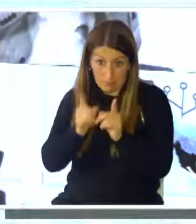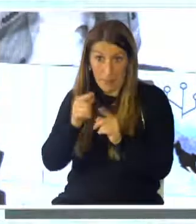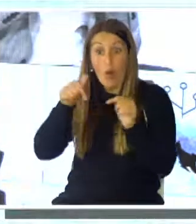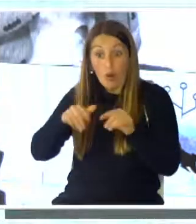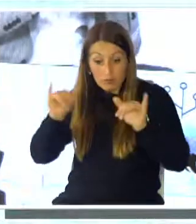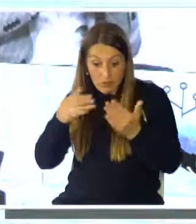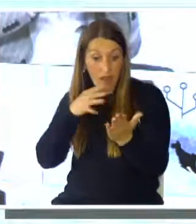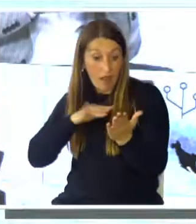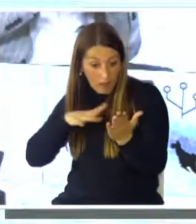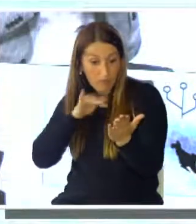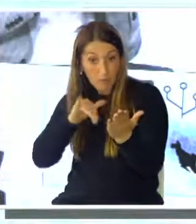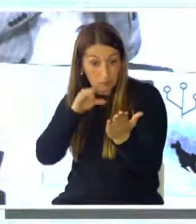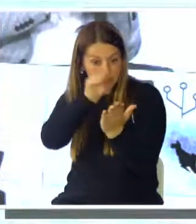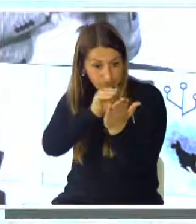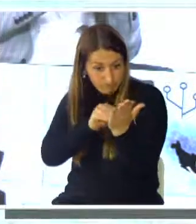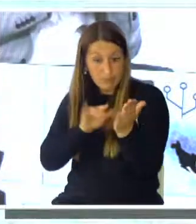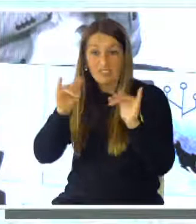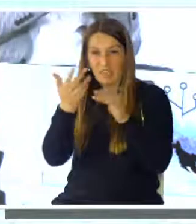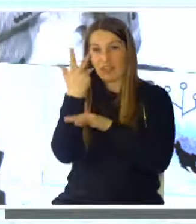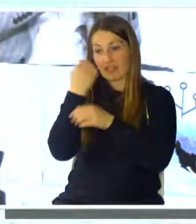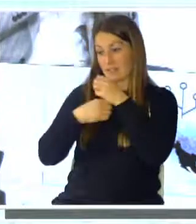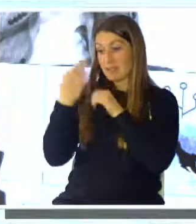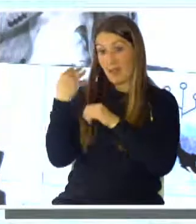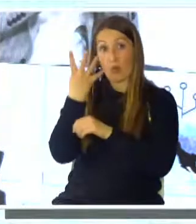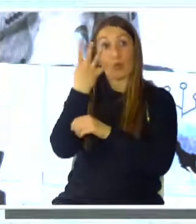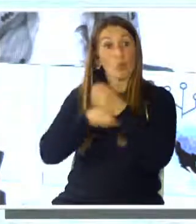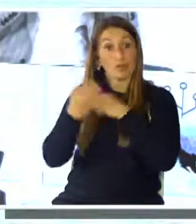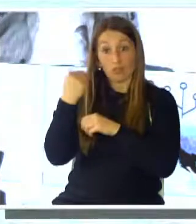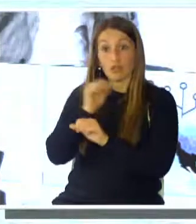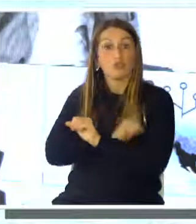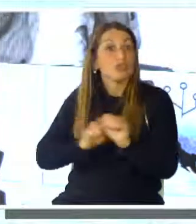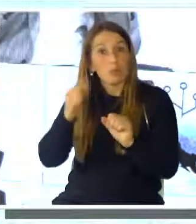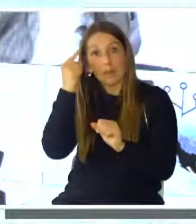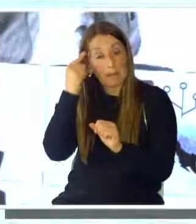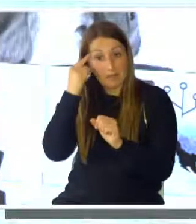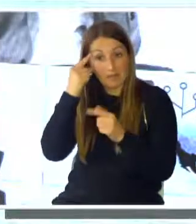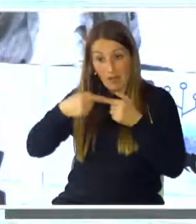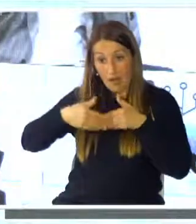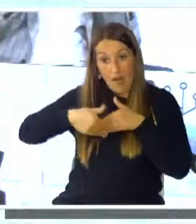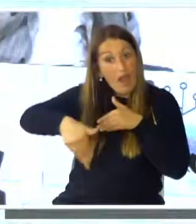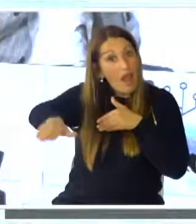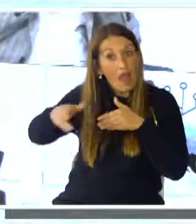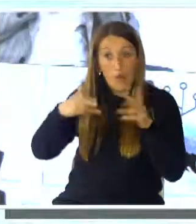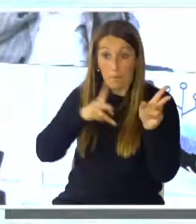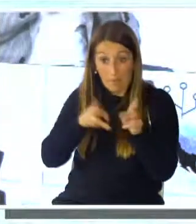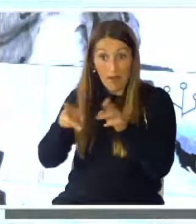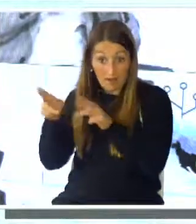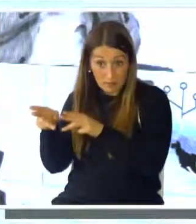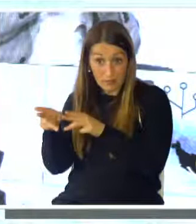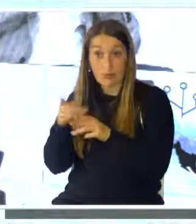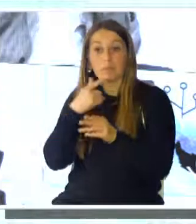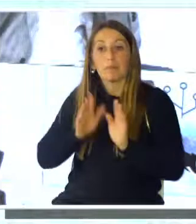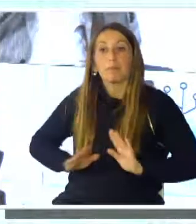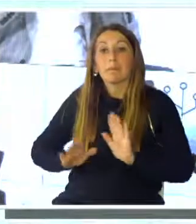podemos hacer pero hace tres años cuatro años no se podía pensar en tal largo plazo para la construcción de escuelas tenga en cuenta que armar un